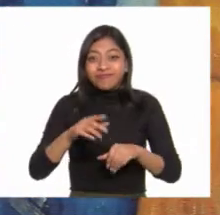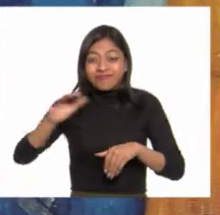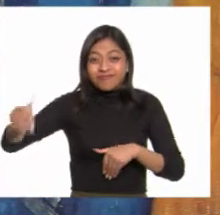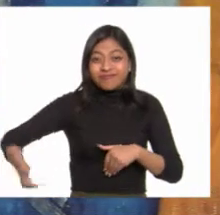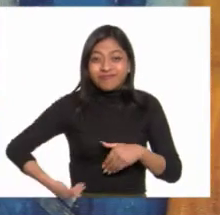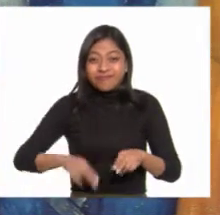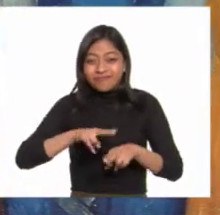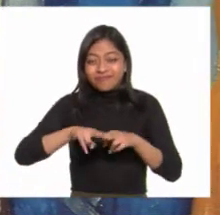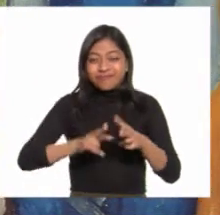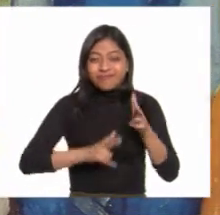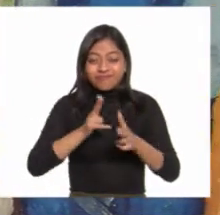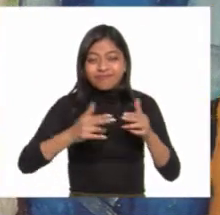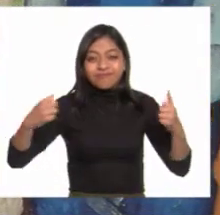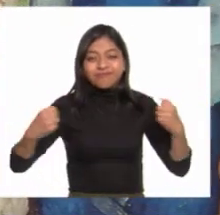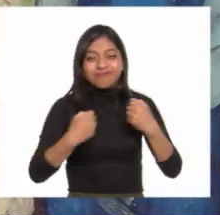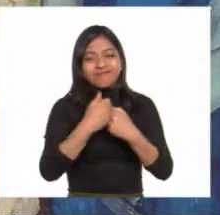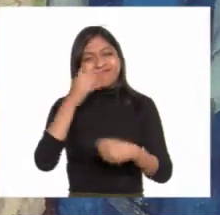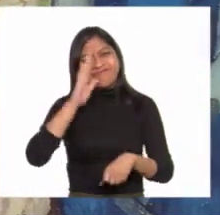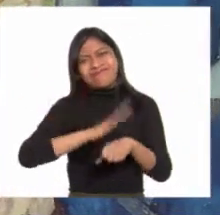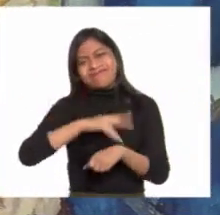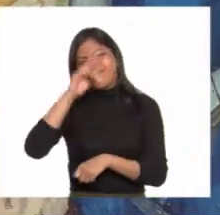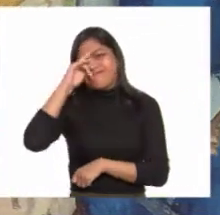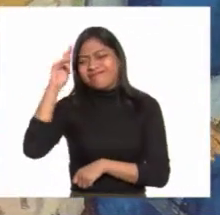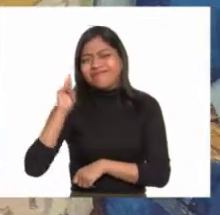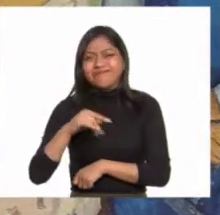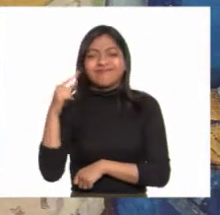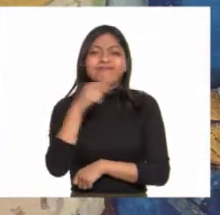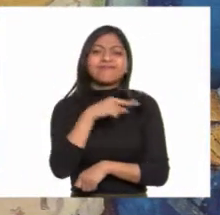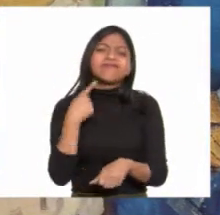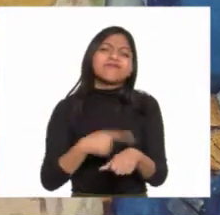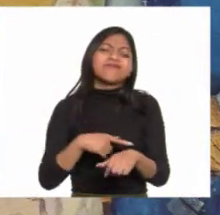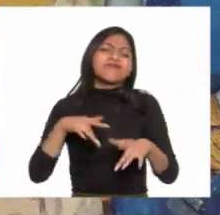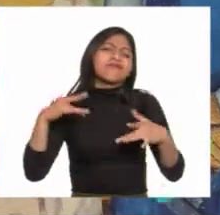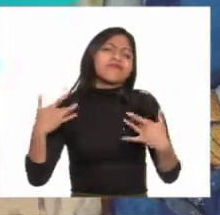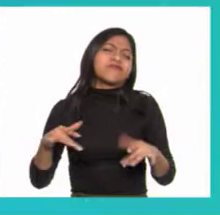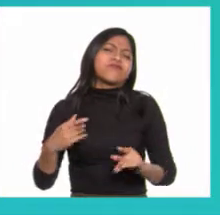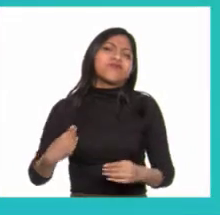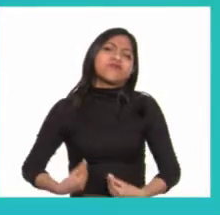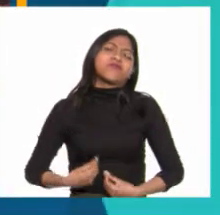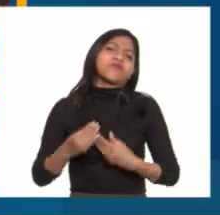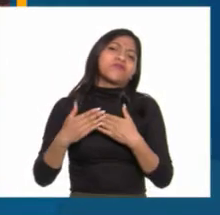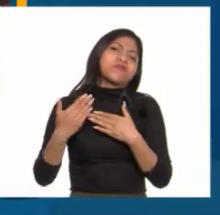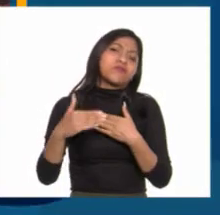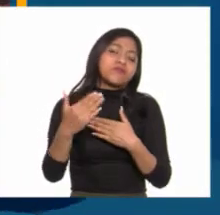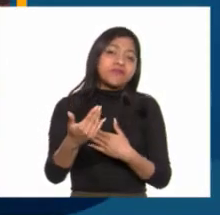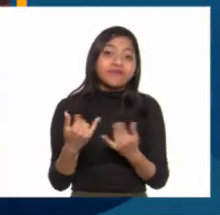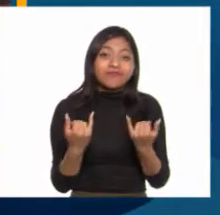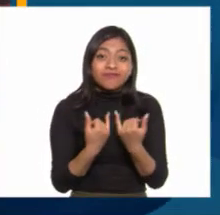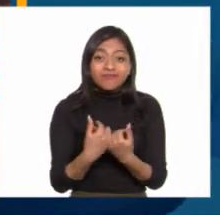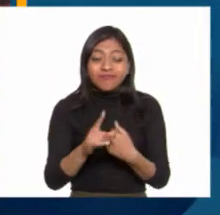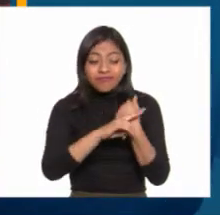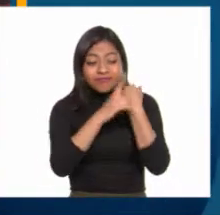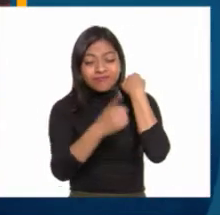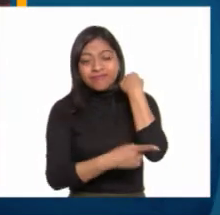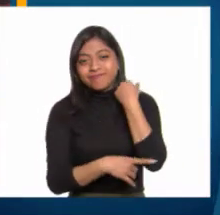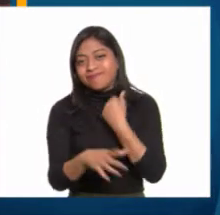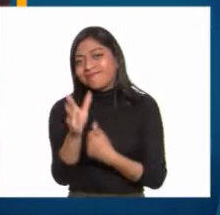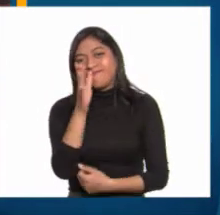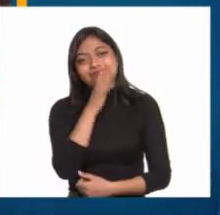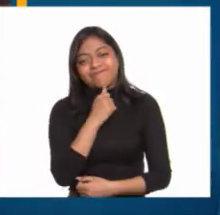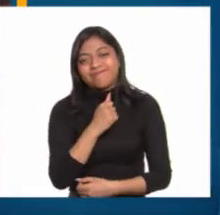física. Las lesiones le produjeron dolores el resto de su vida y le impidieron tener hijos.